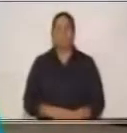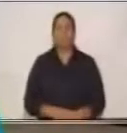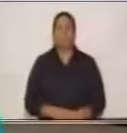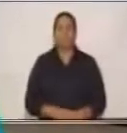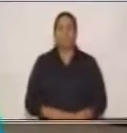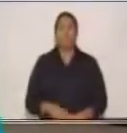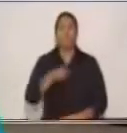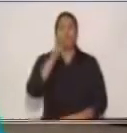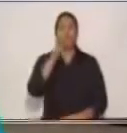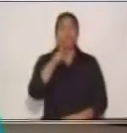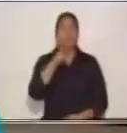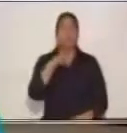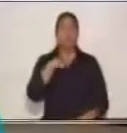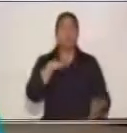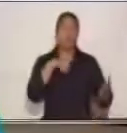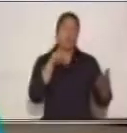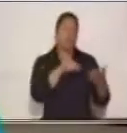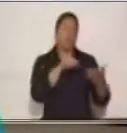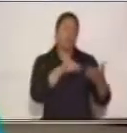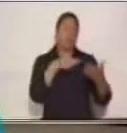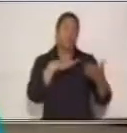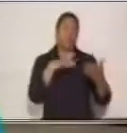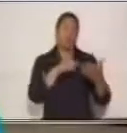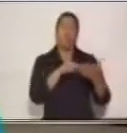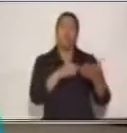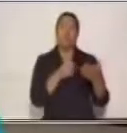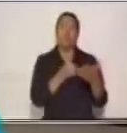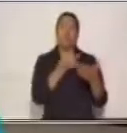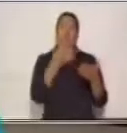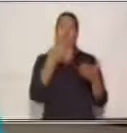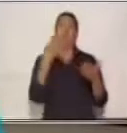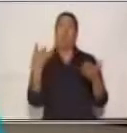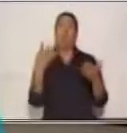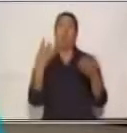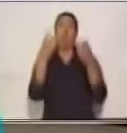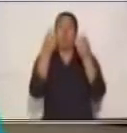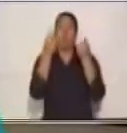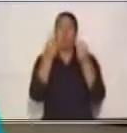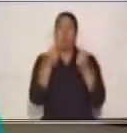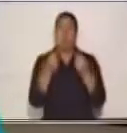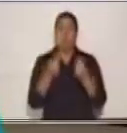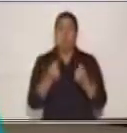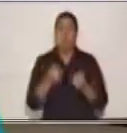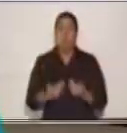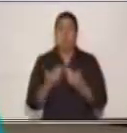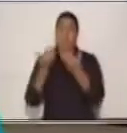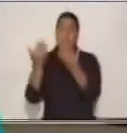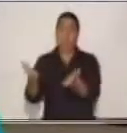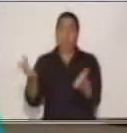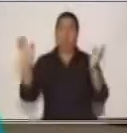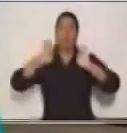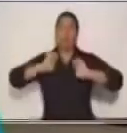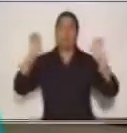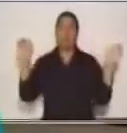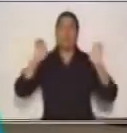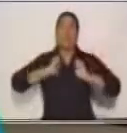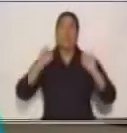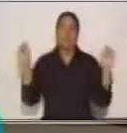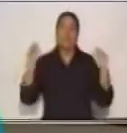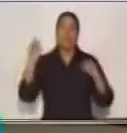Ahí encontramos la asignación presupuestaria para el deporte. Entonces, es un derecho